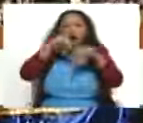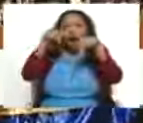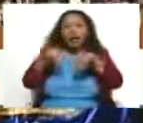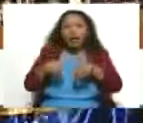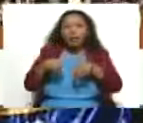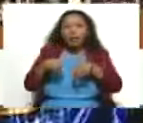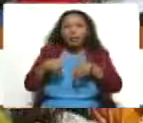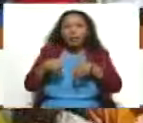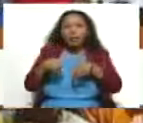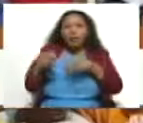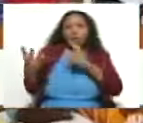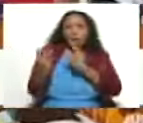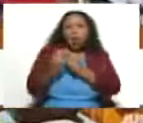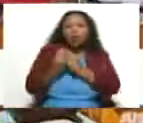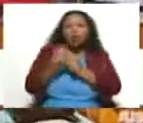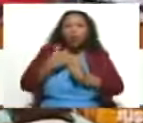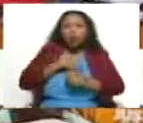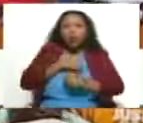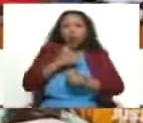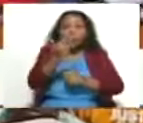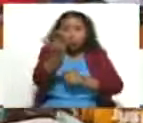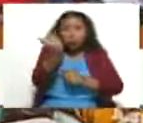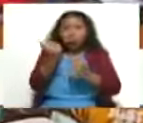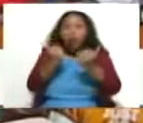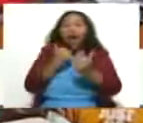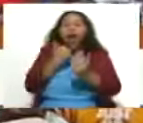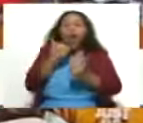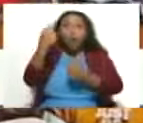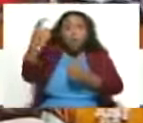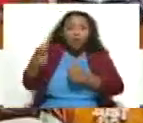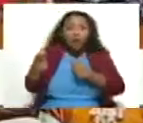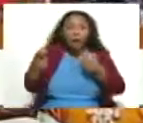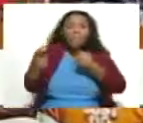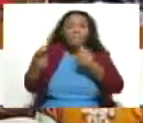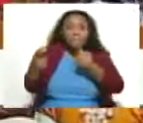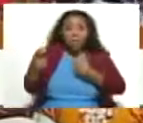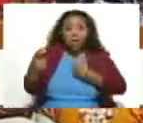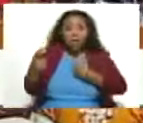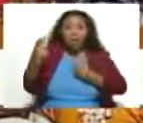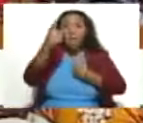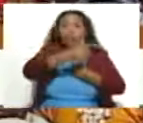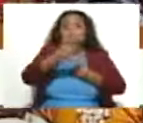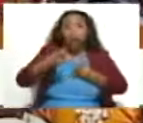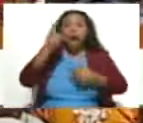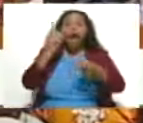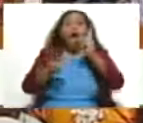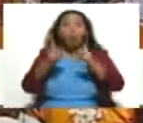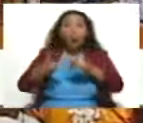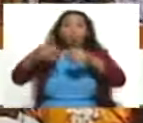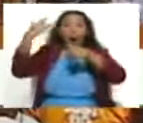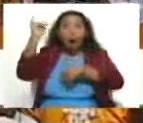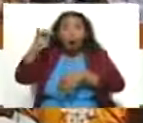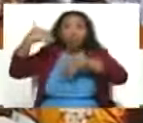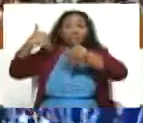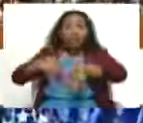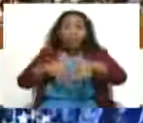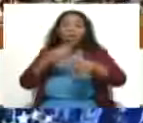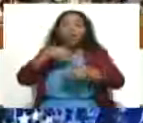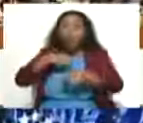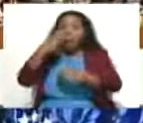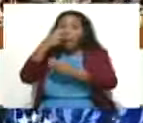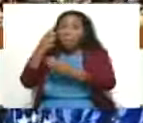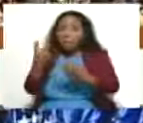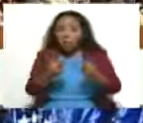Que esté con nosotros. Dele paso si hay, porque me dijo la gobernadora que venían marchando algunos, ¿ves? Yo los invito acá